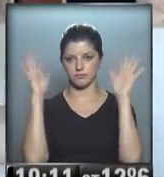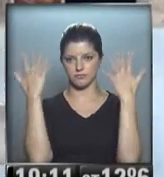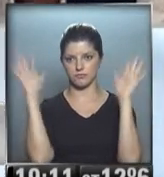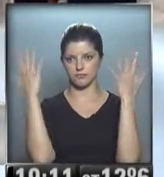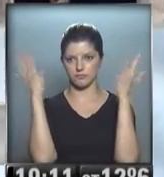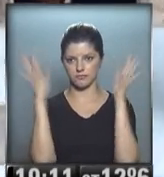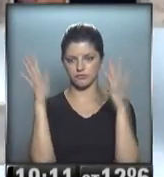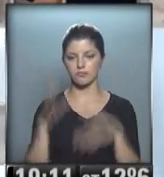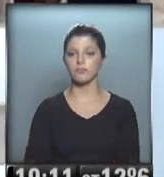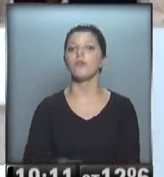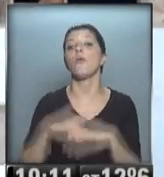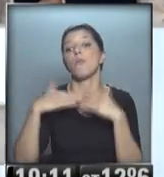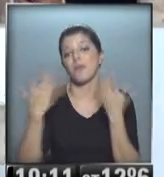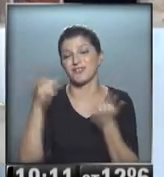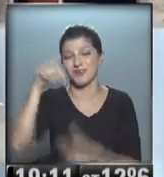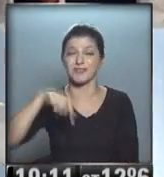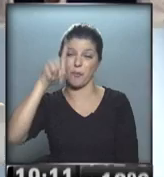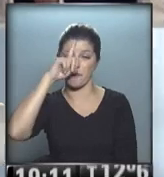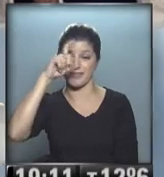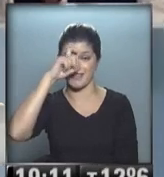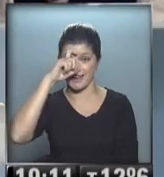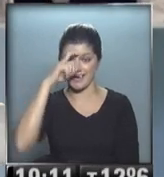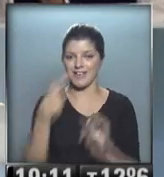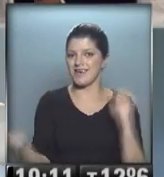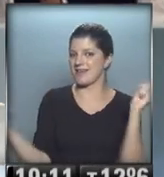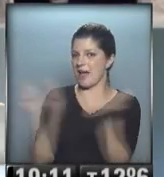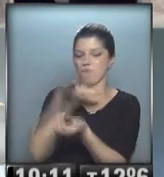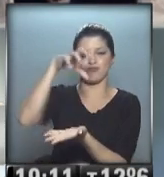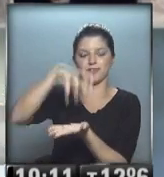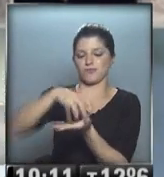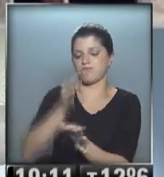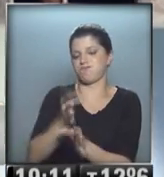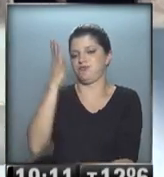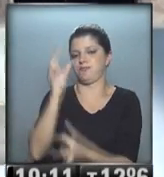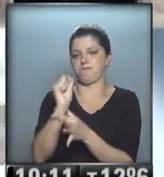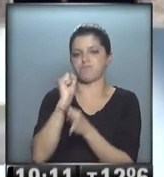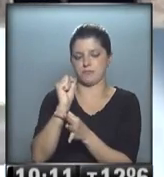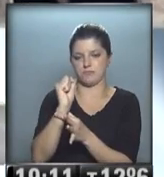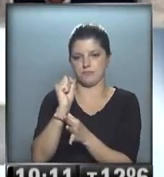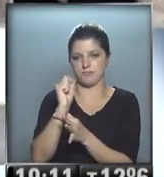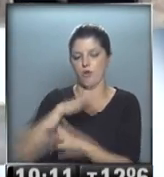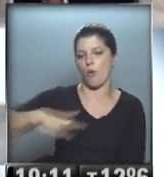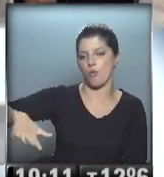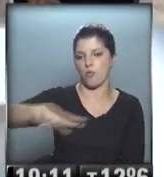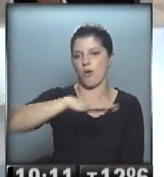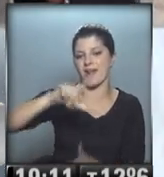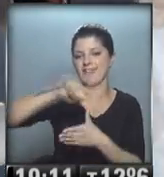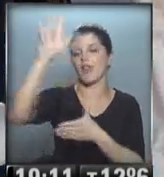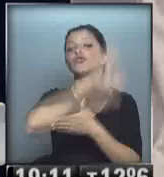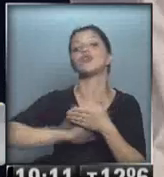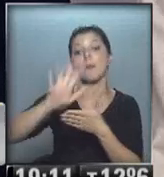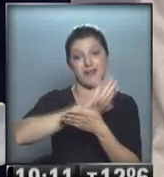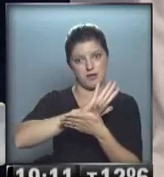Esto lo convierte a este hospital, Presidenta, en un centro de excelencia para la región de